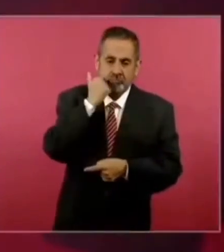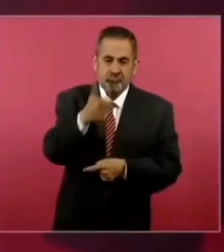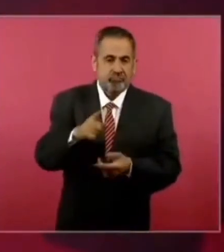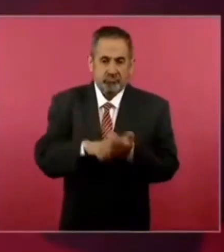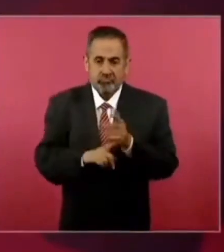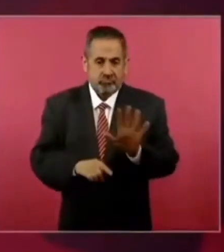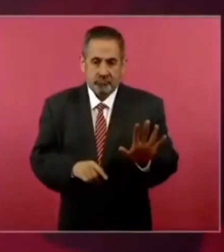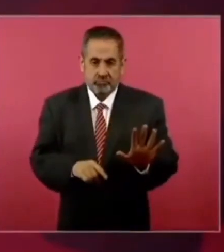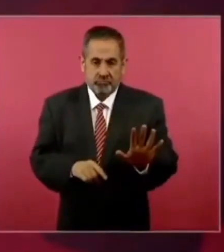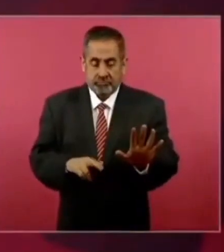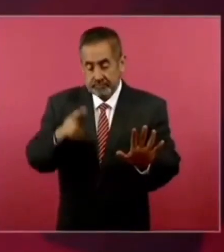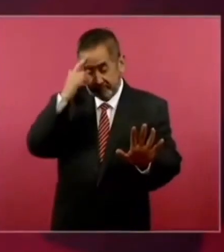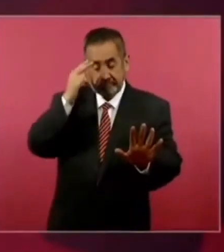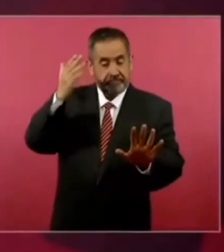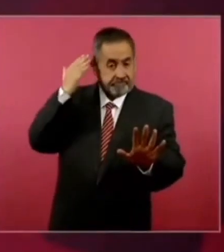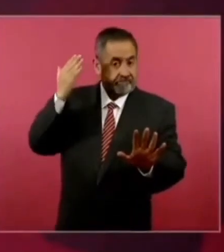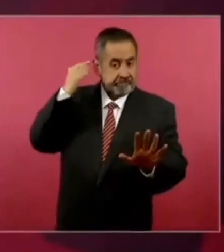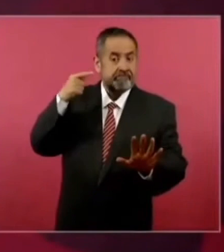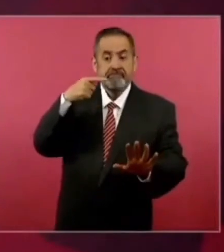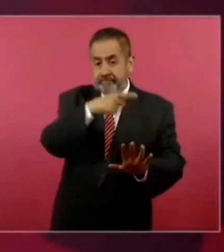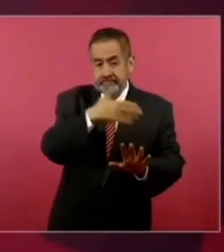que se padeció